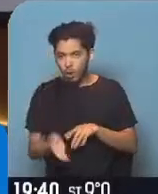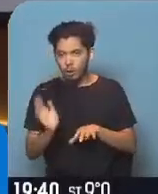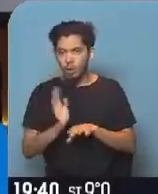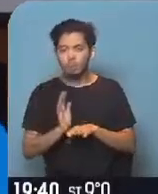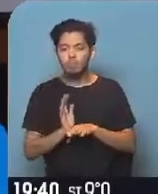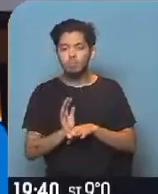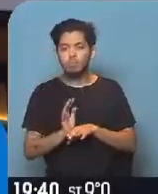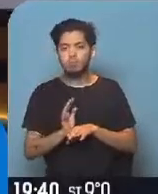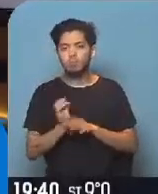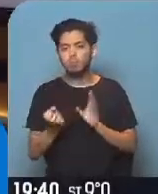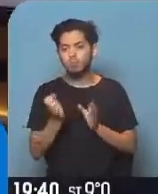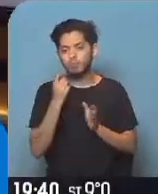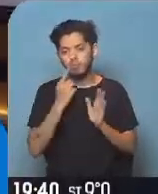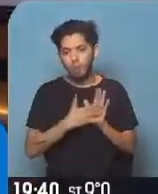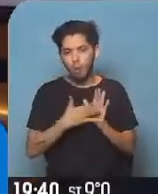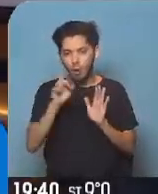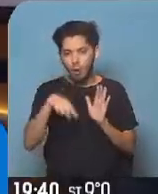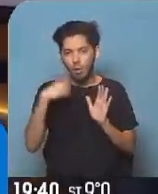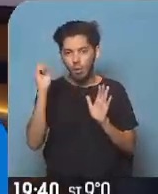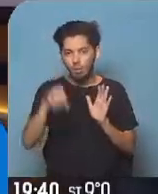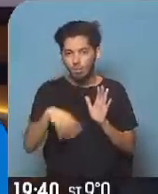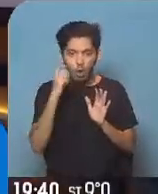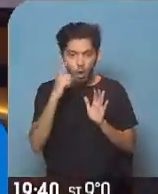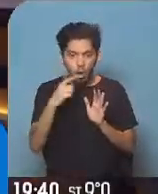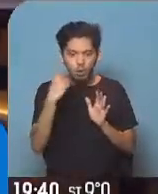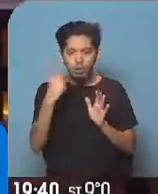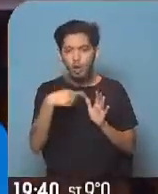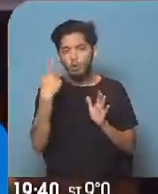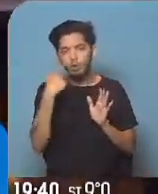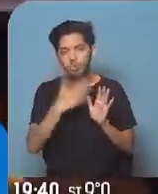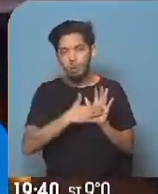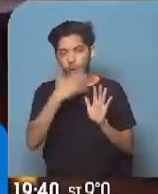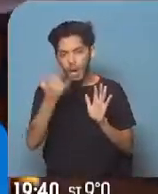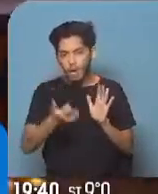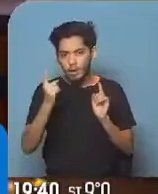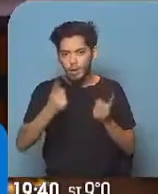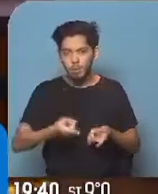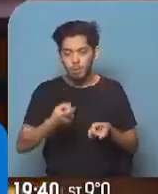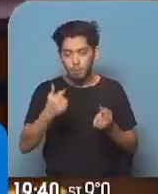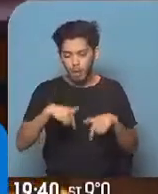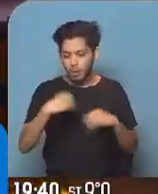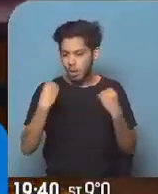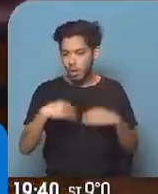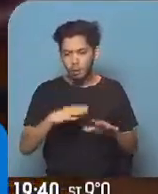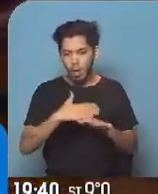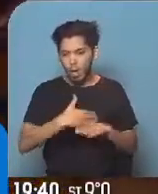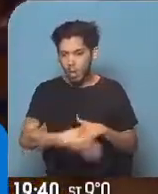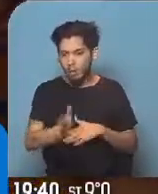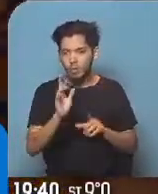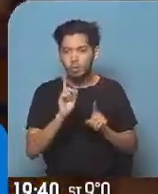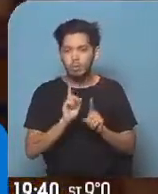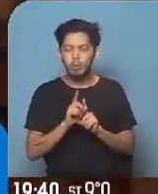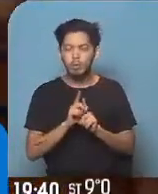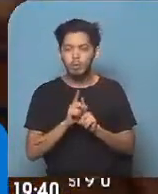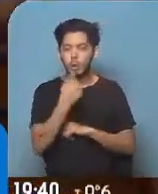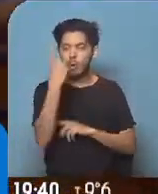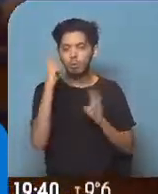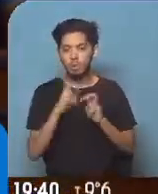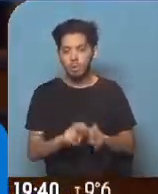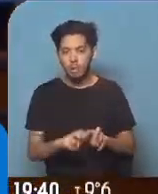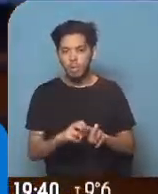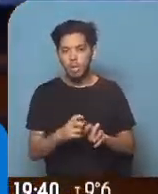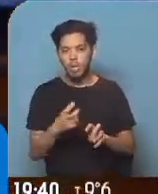surgir, y creo también muchas otras evidencias, porque esto es el comienzo en una investigación que